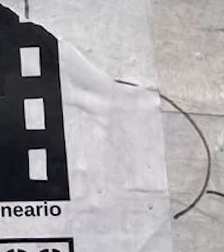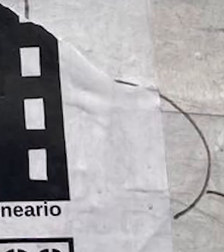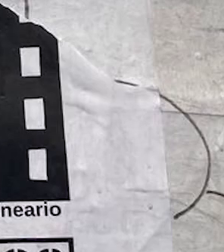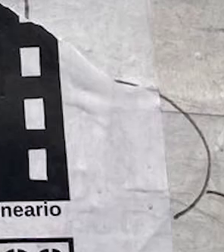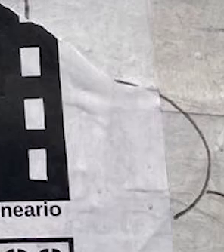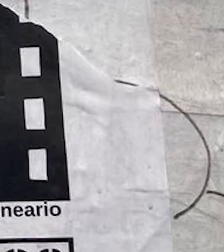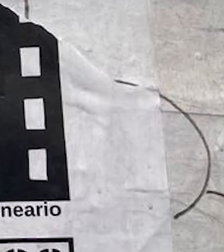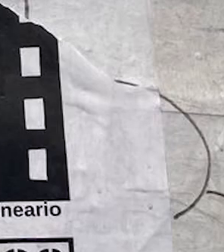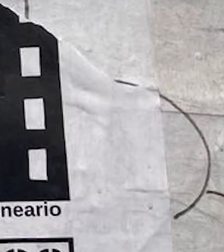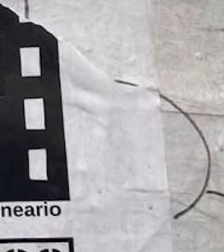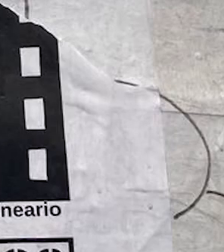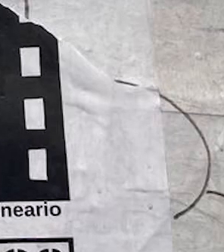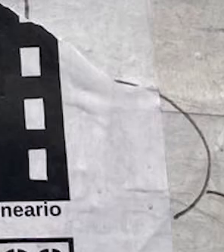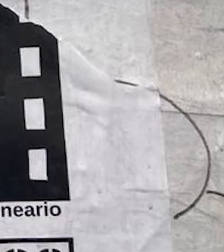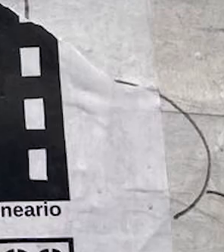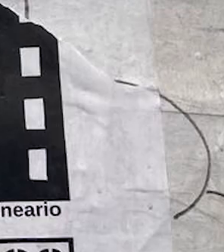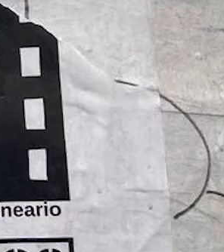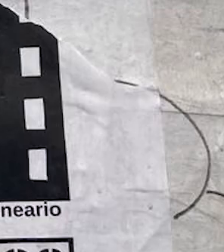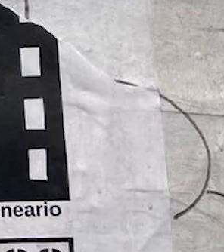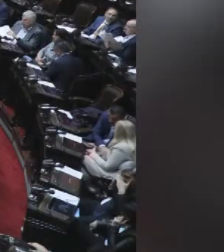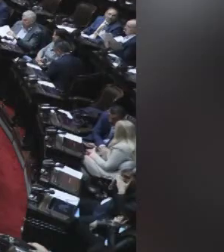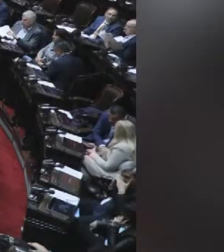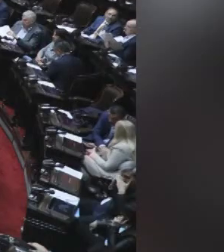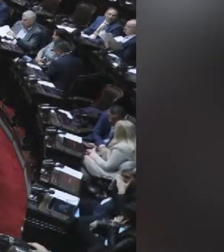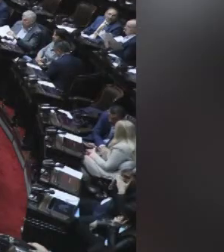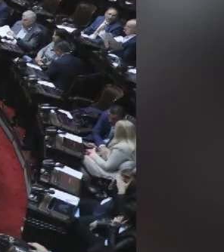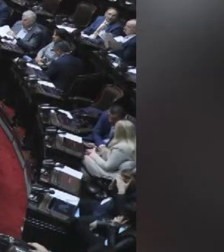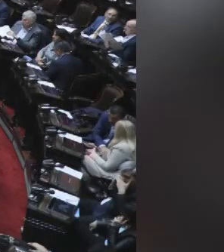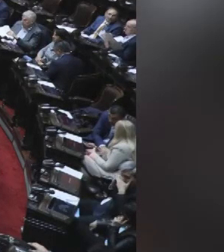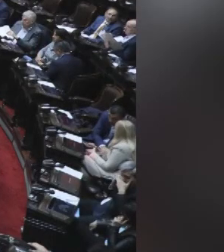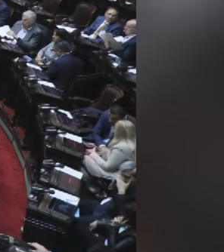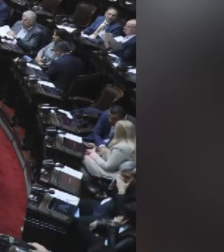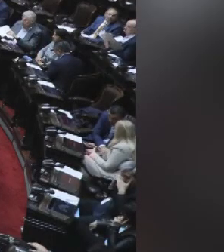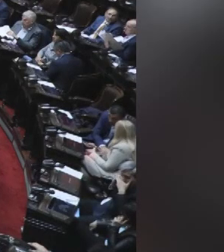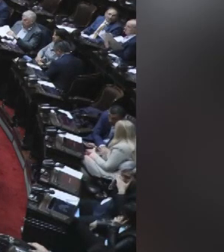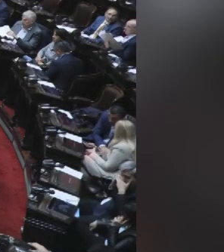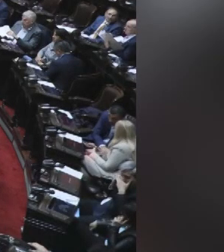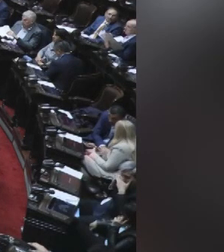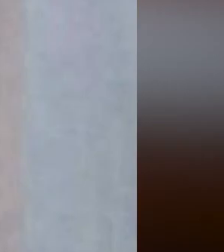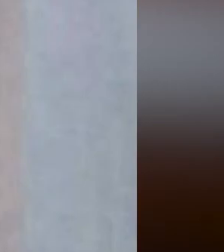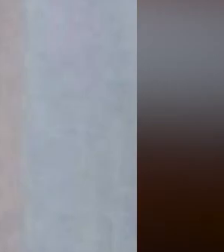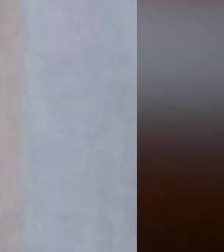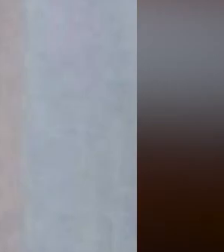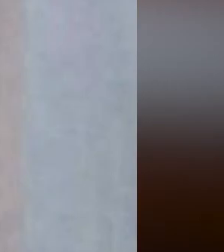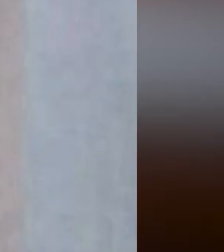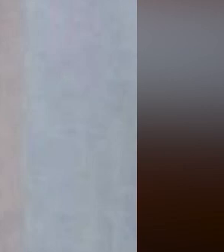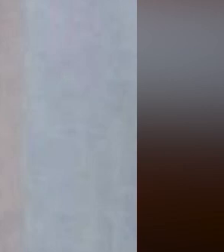de haberse sancionado y en un contexto particular que era por la pandemia, donde se habían suspendido